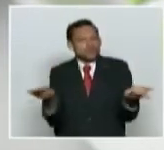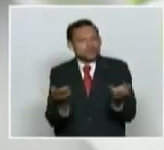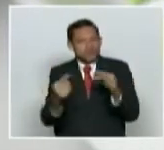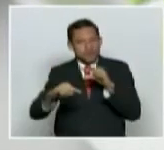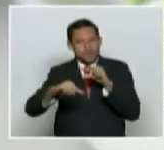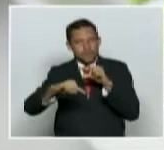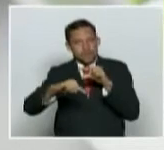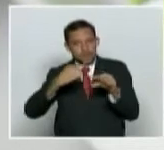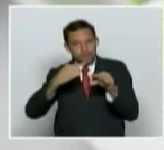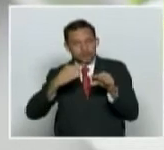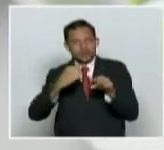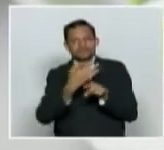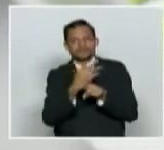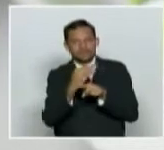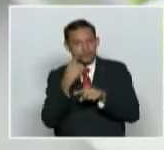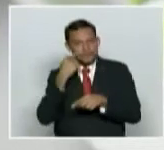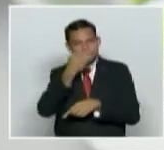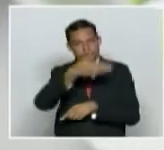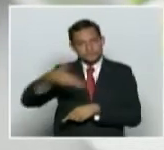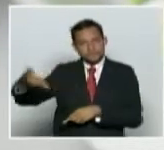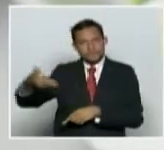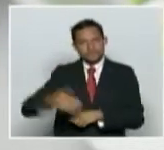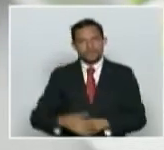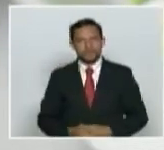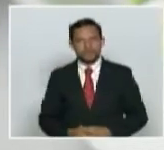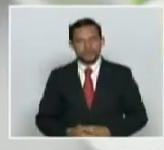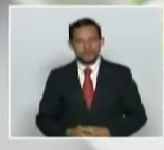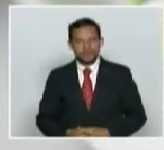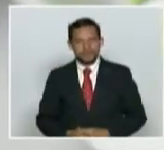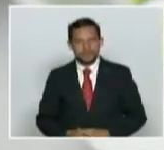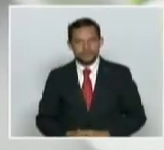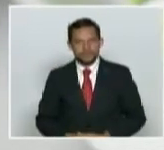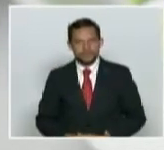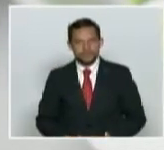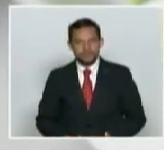nuestros correos electrónicos que aparecen en pantalla.